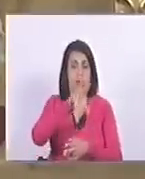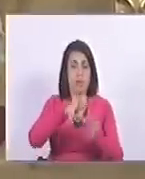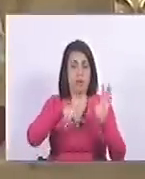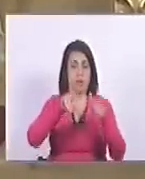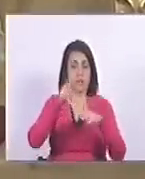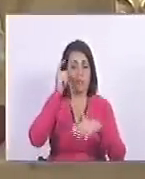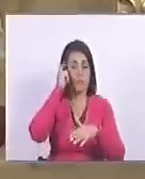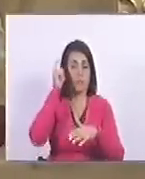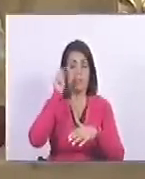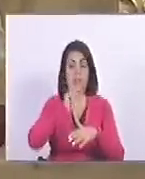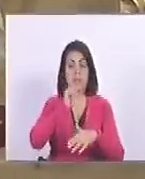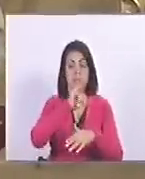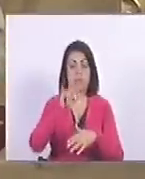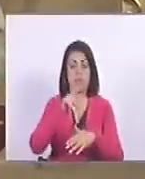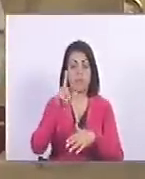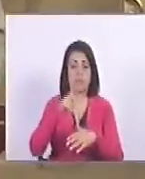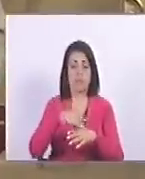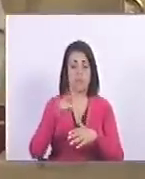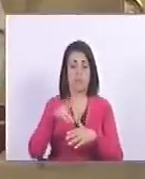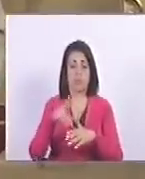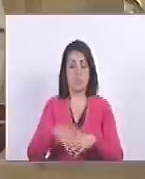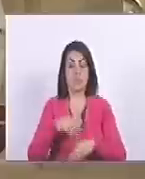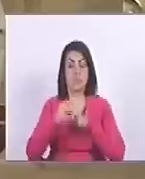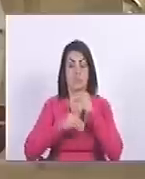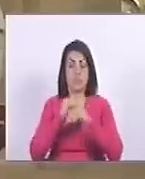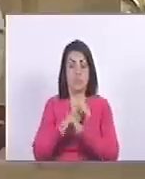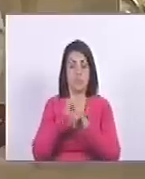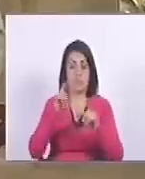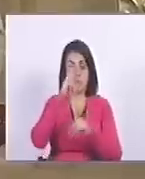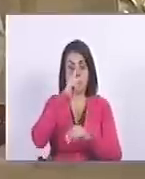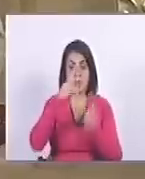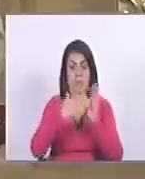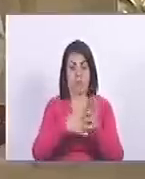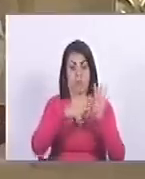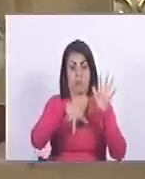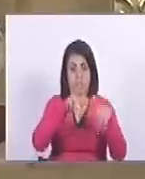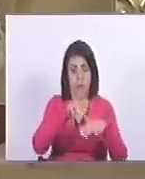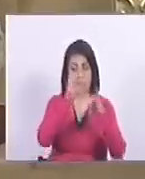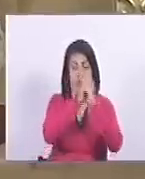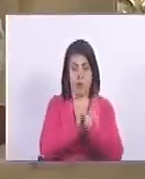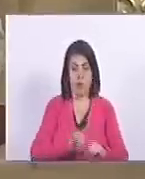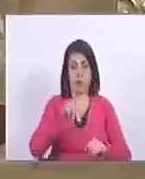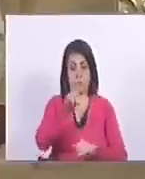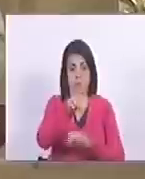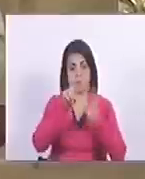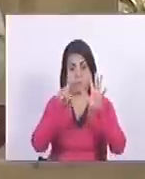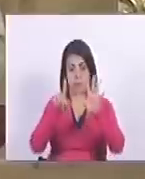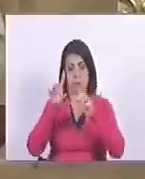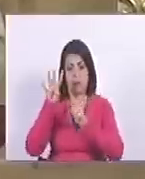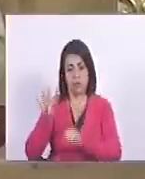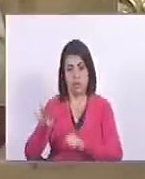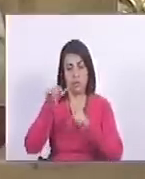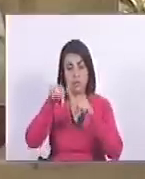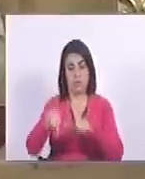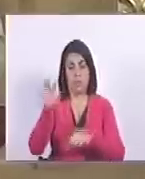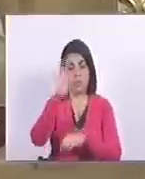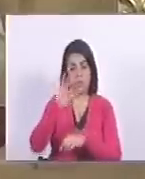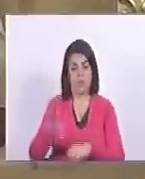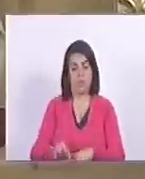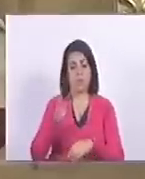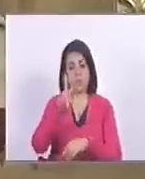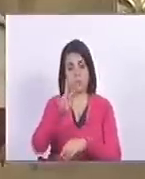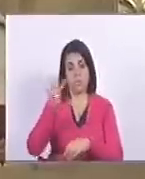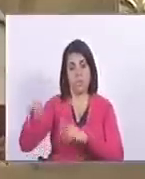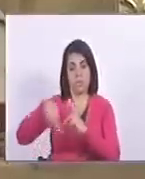13 días del mes de julio de 2023, años 213 de la independencia, 164 de la federación